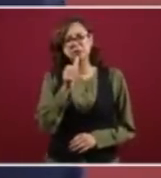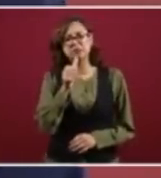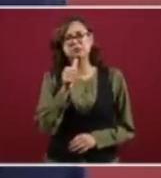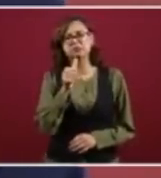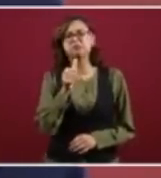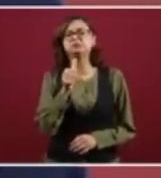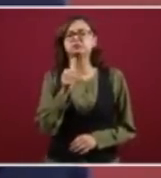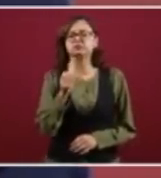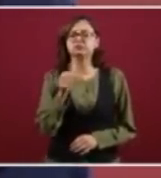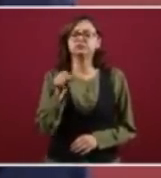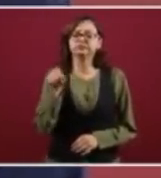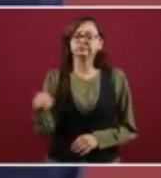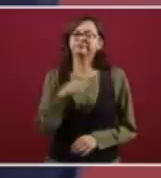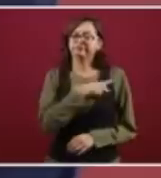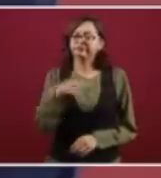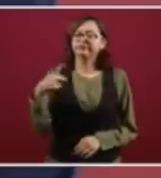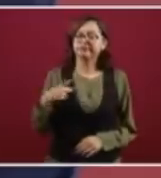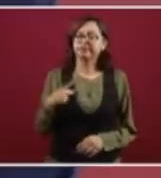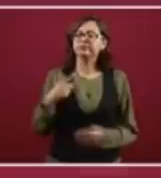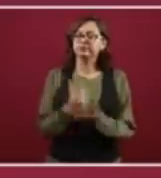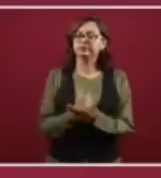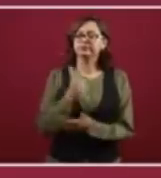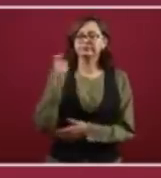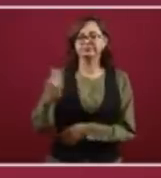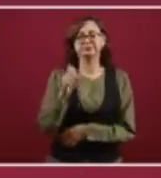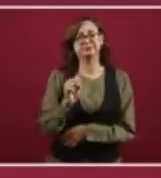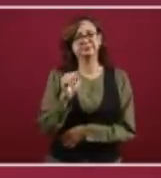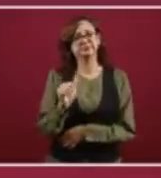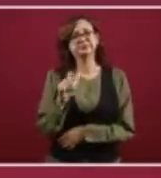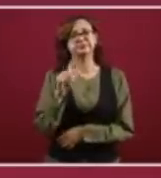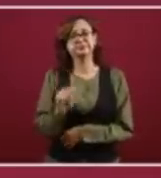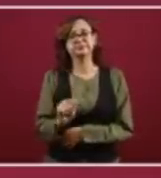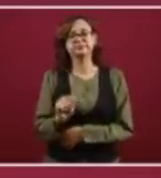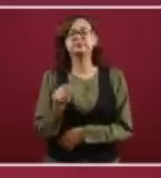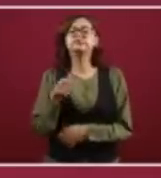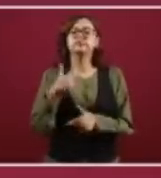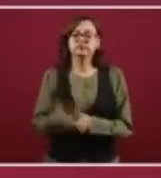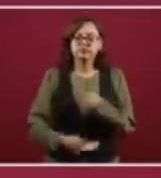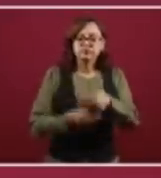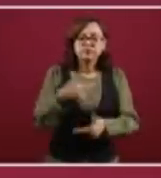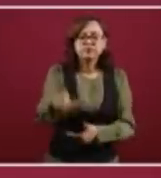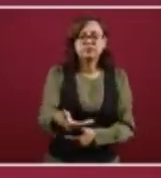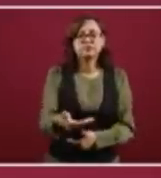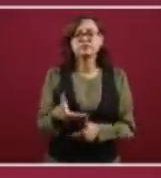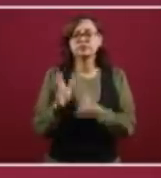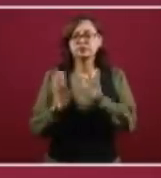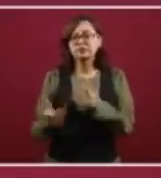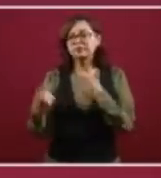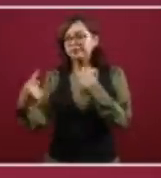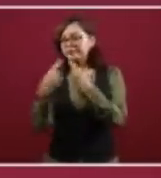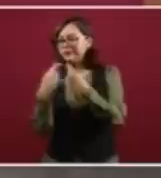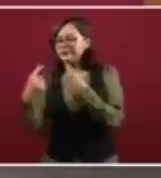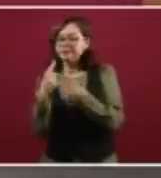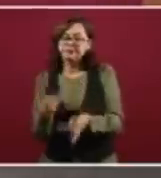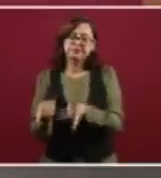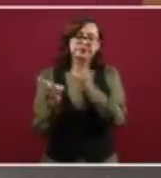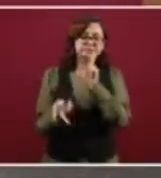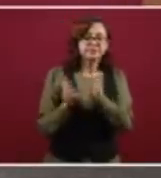de que tiene ese adeudo y que ya está en pláticas